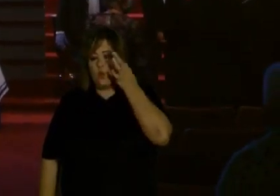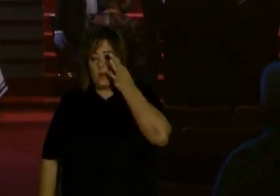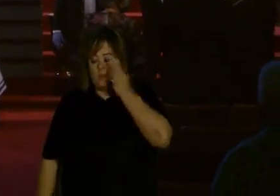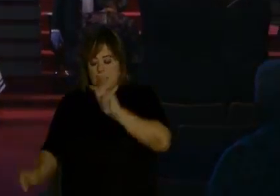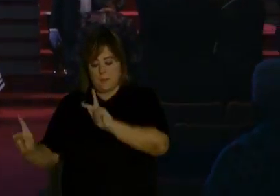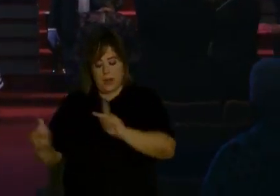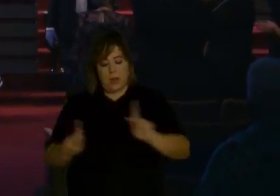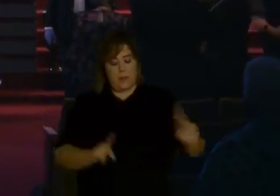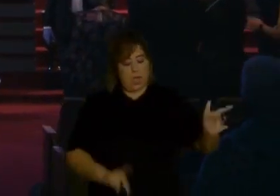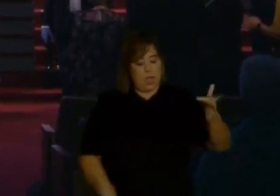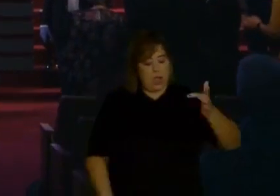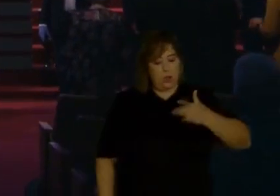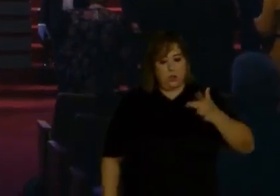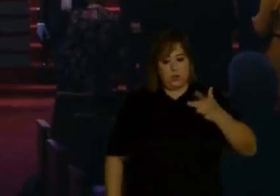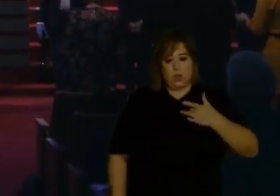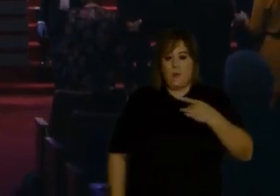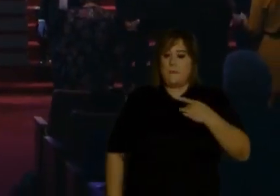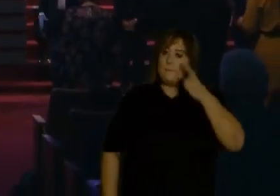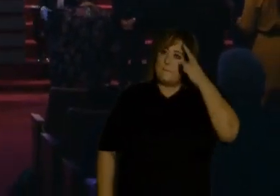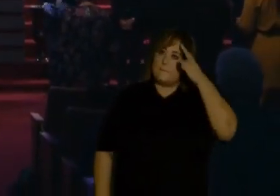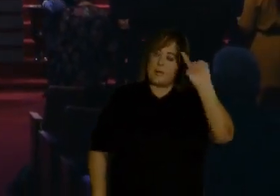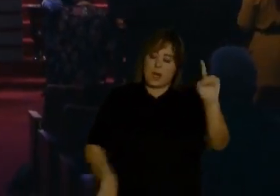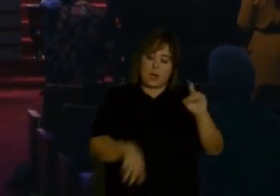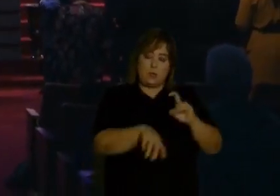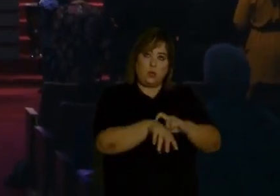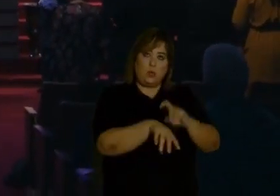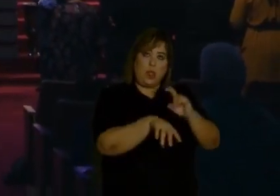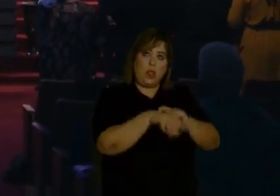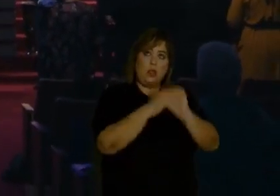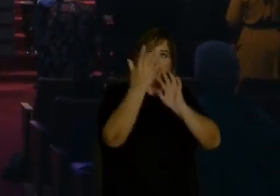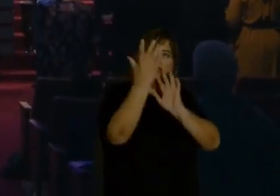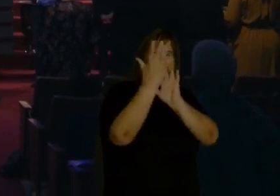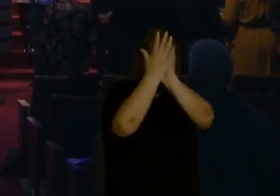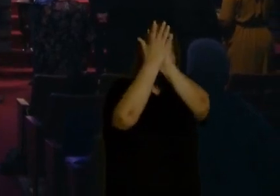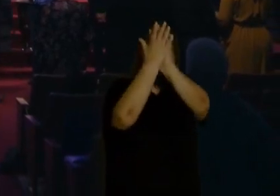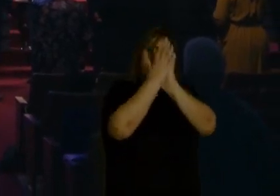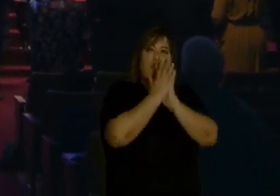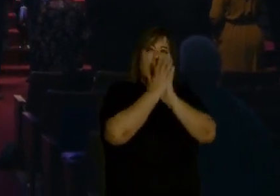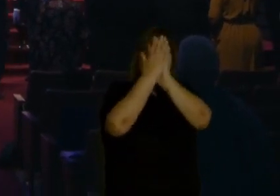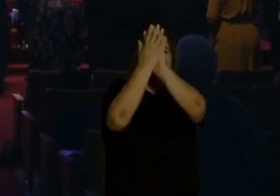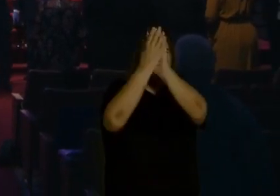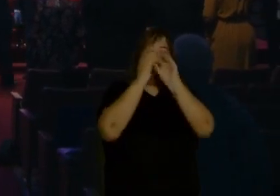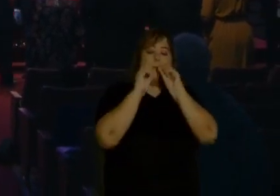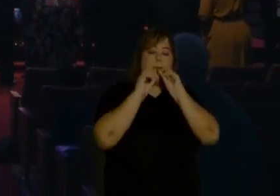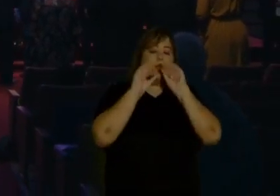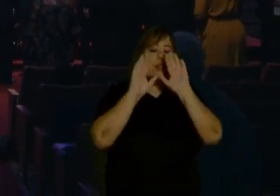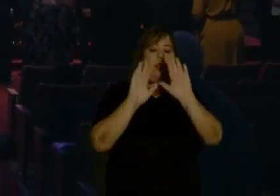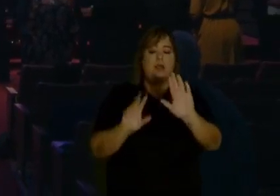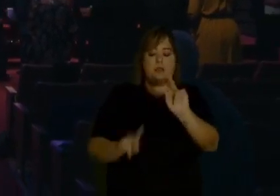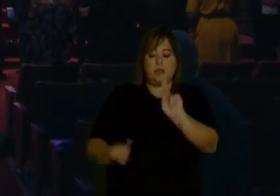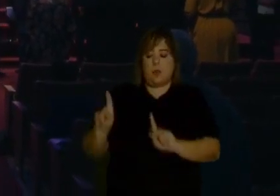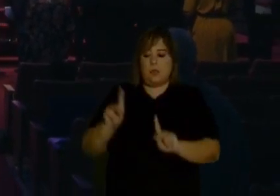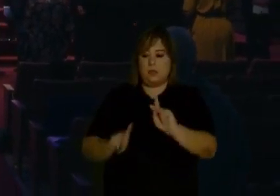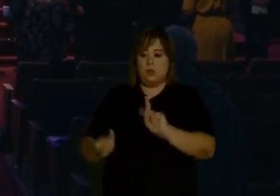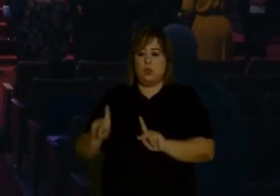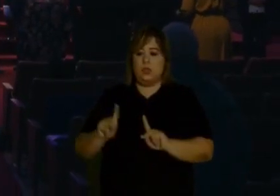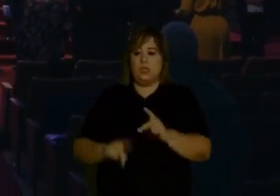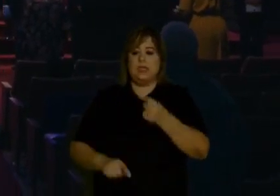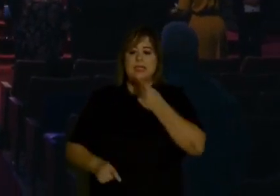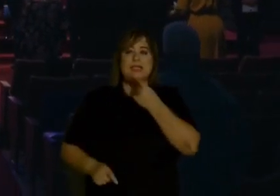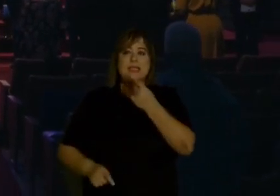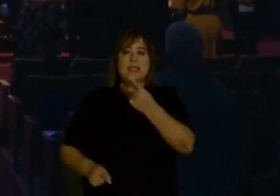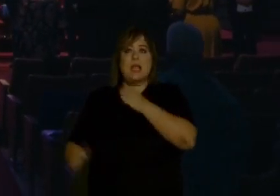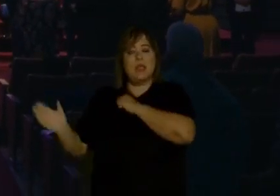para recibir este momento tan maravilloso de intimidad contigo. Bendice a tu pueblo ahí en un tiempo de intimidad. Dígale al Señor: